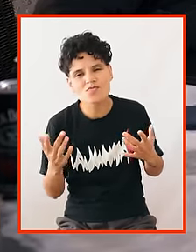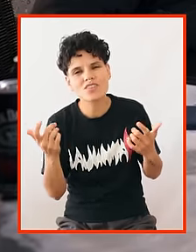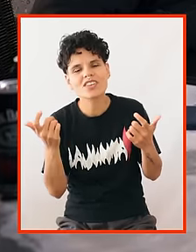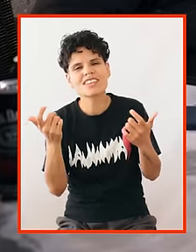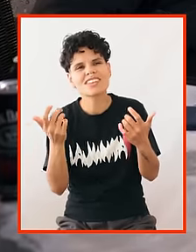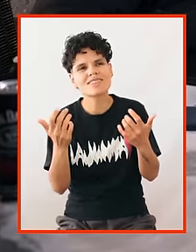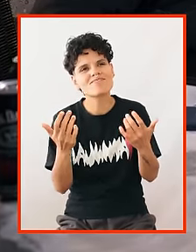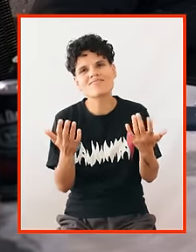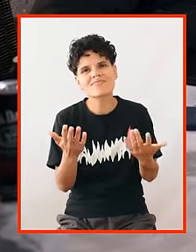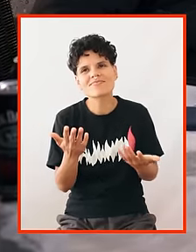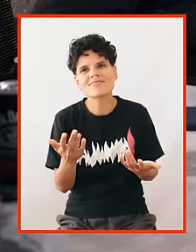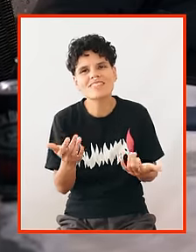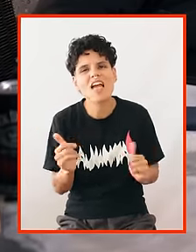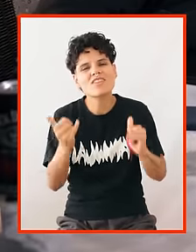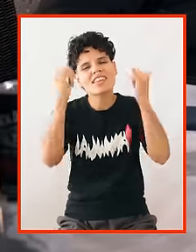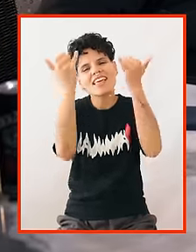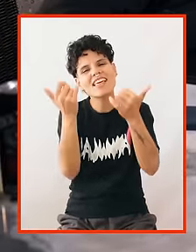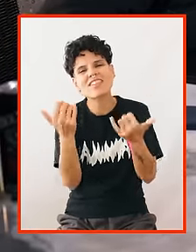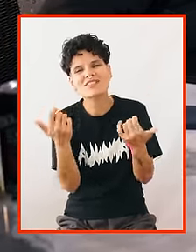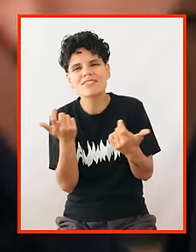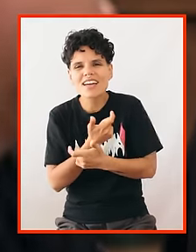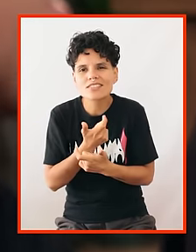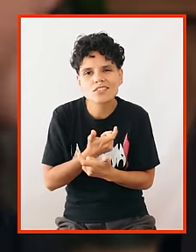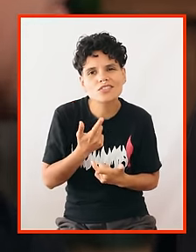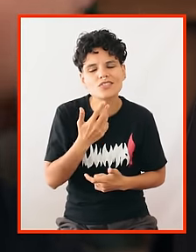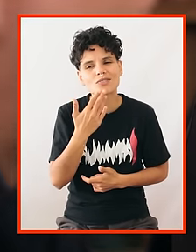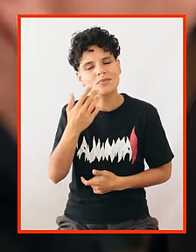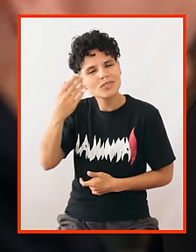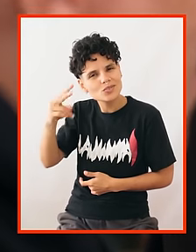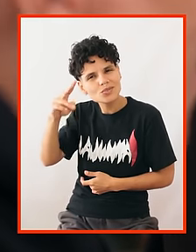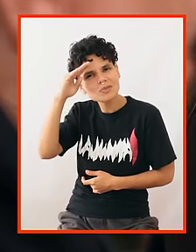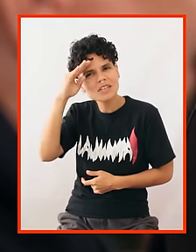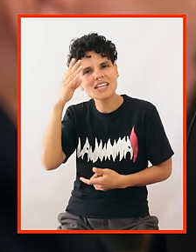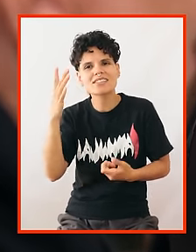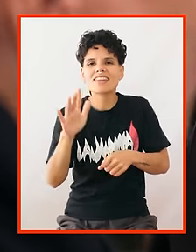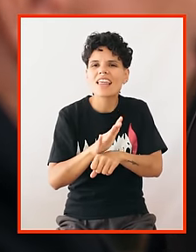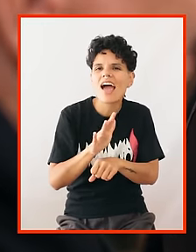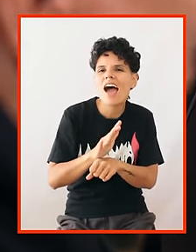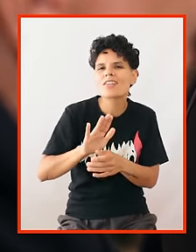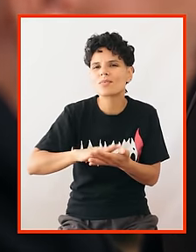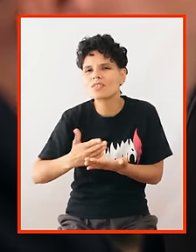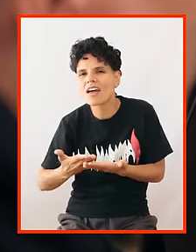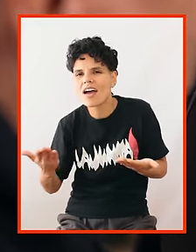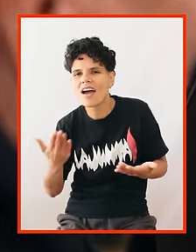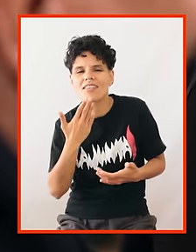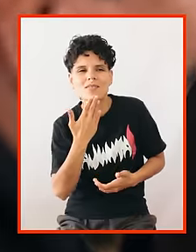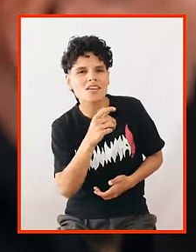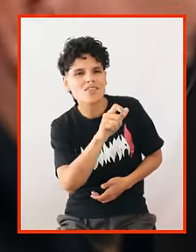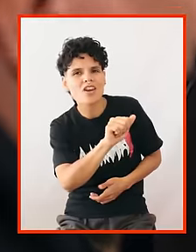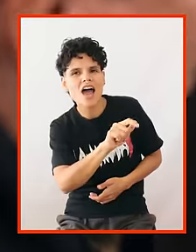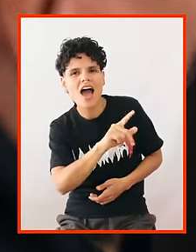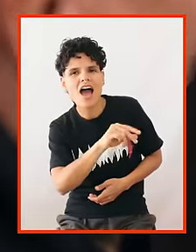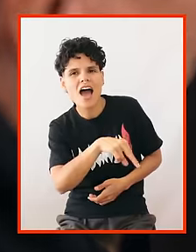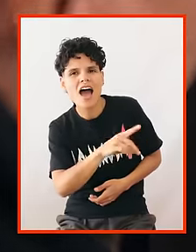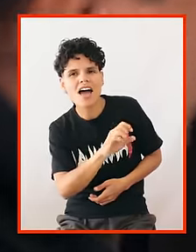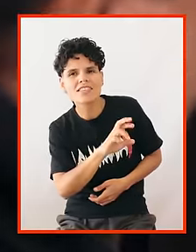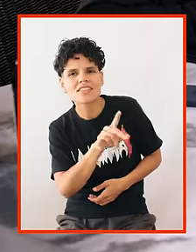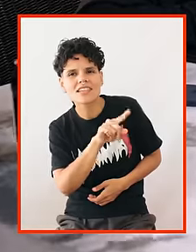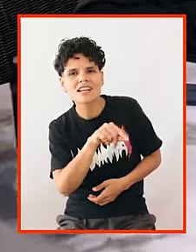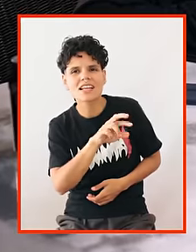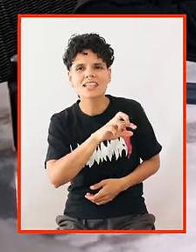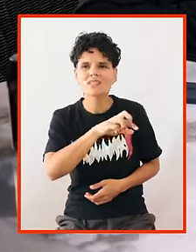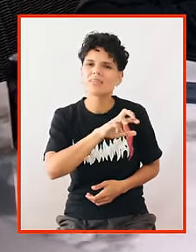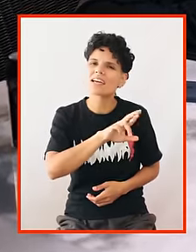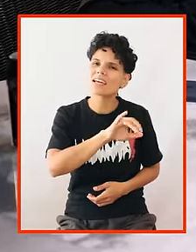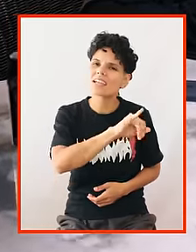como muy bacanes. Te hablaba también de cosas, de su experiencia, no sé, en el teatro, de haber trabajado en el teatro, de haber estado con Andrés Pérez, todas esas cosas muy bonitas.